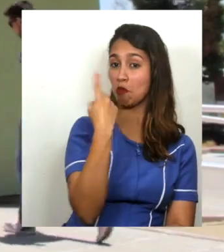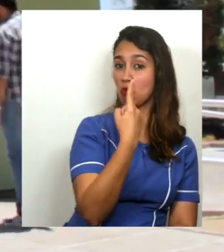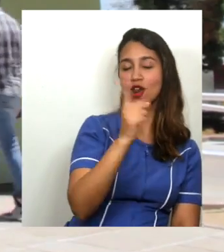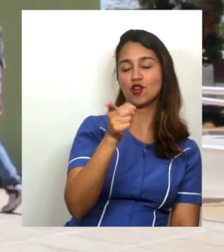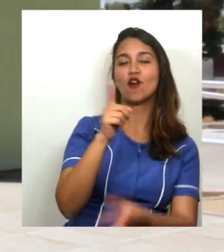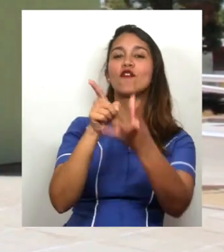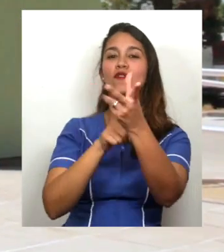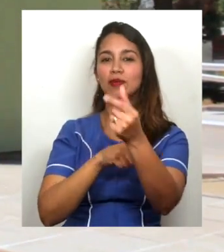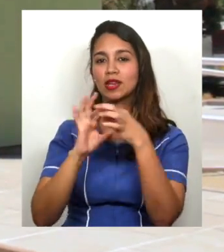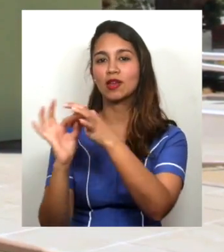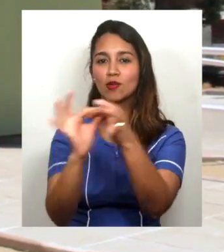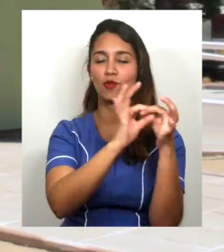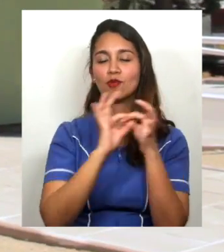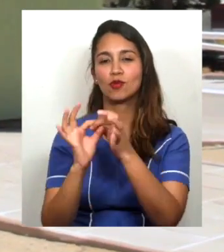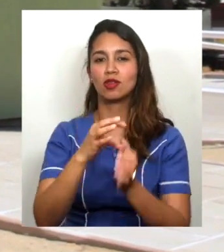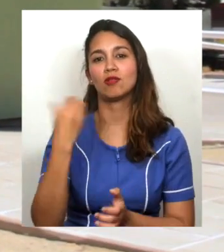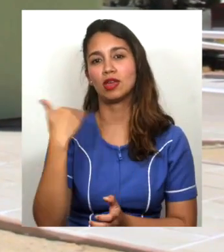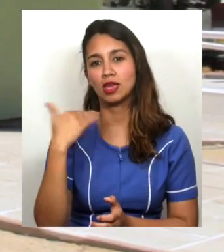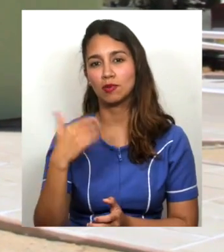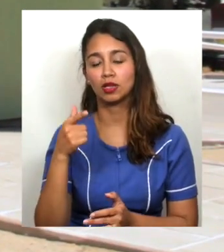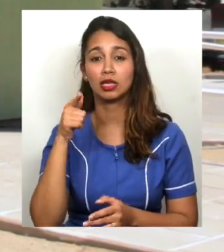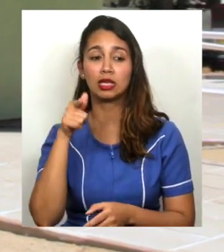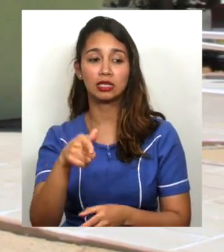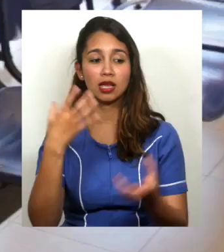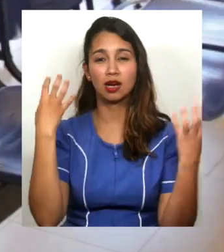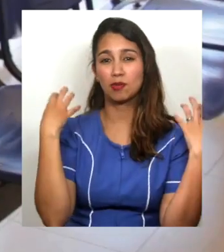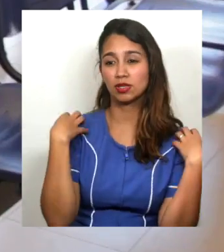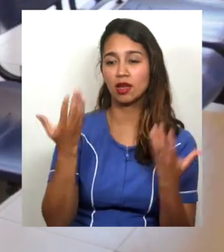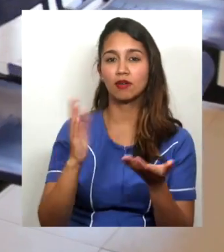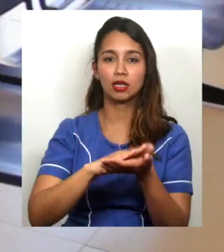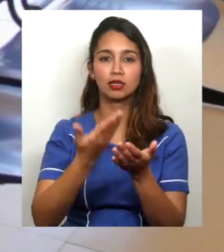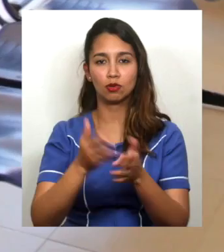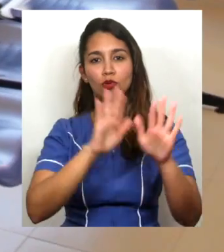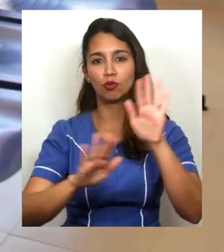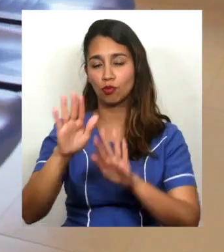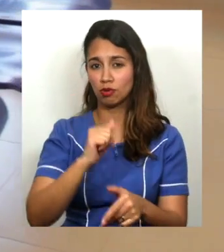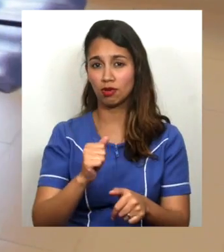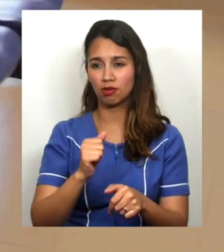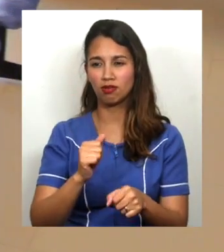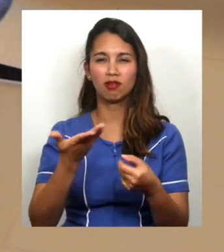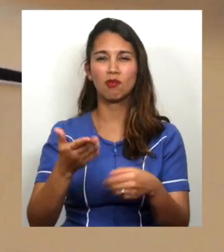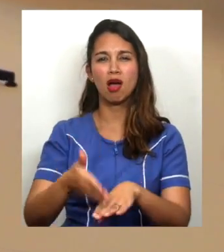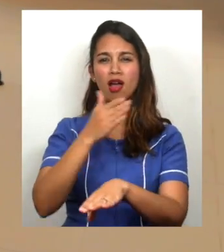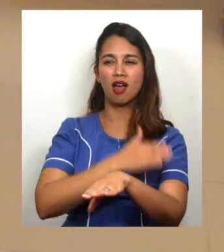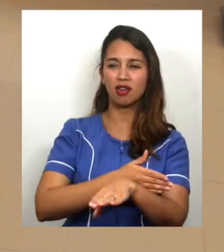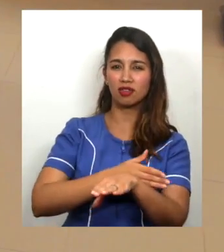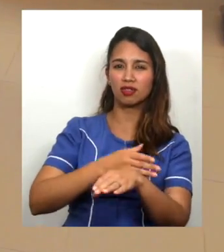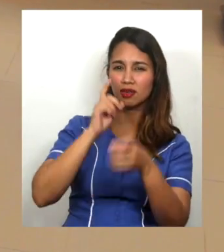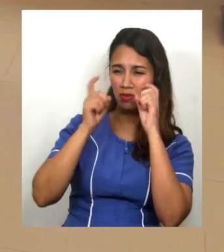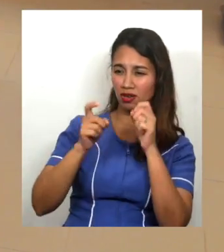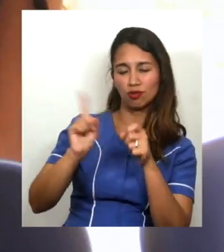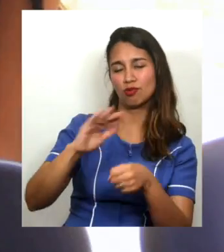Familiar SECOF buscan plasmar la esencia del Plan de Salud Familiar, integrando el trabajo con la comunidad en la perspectiva de